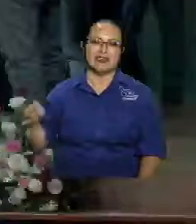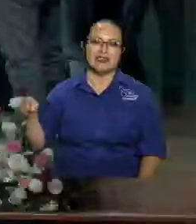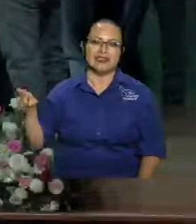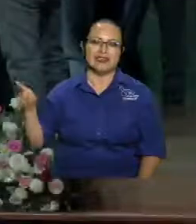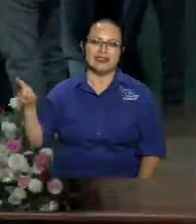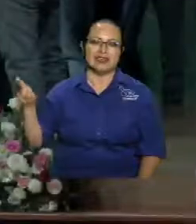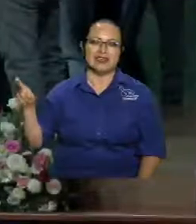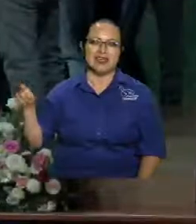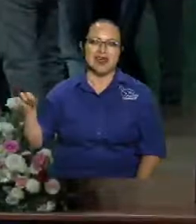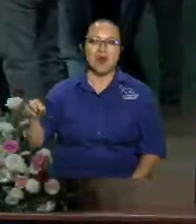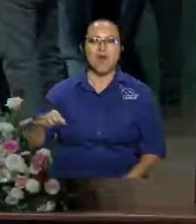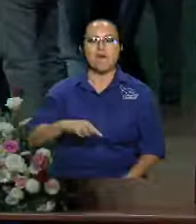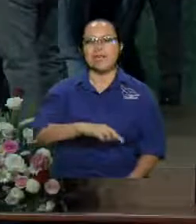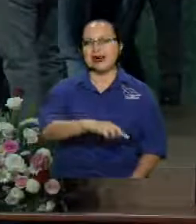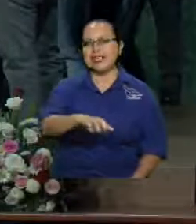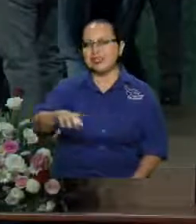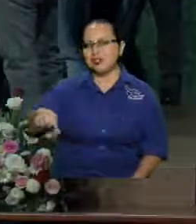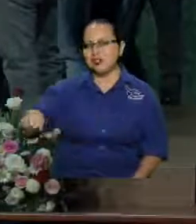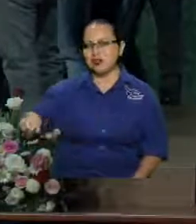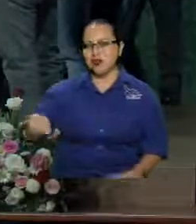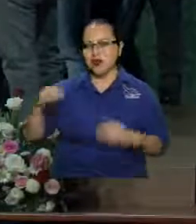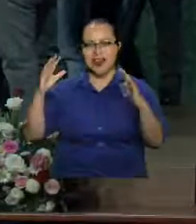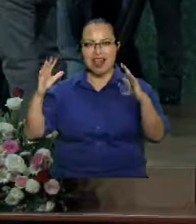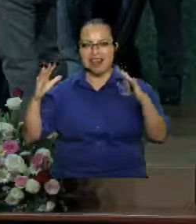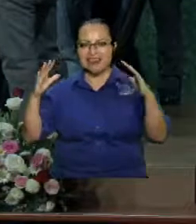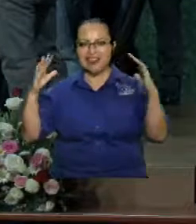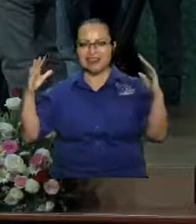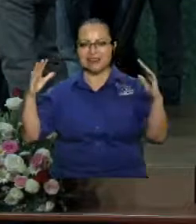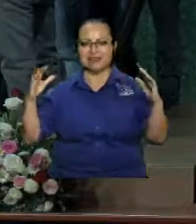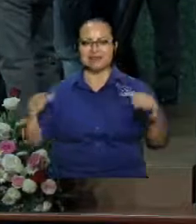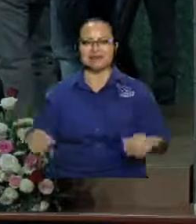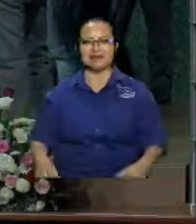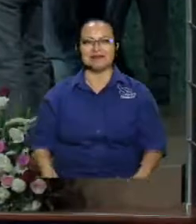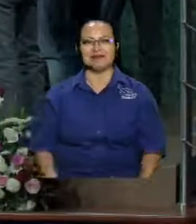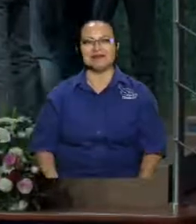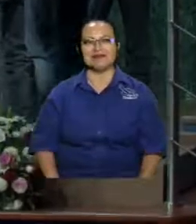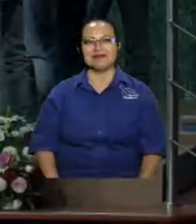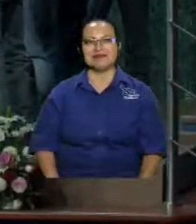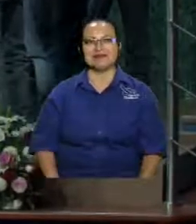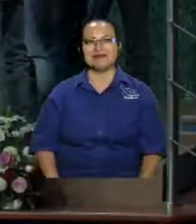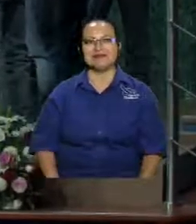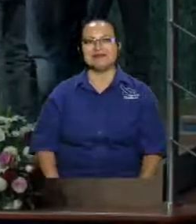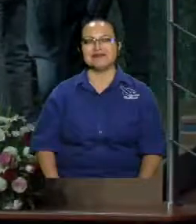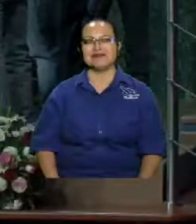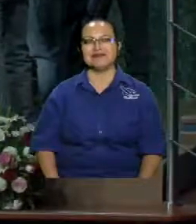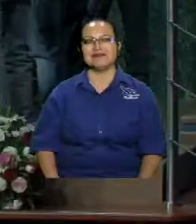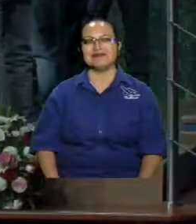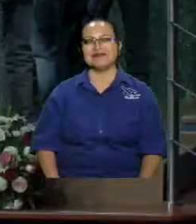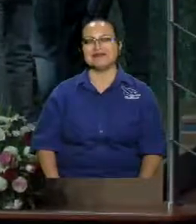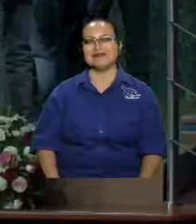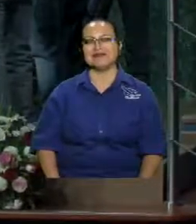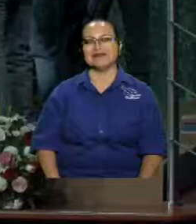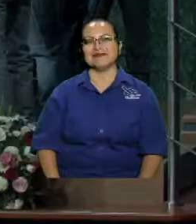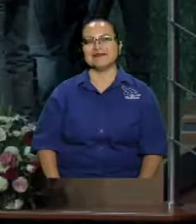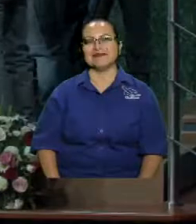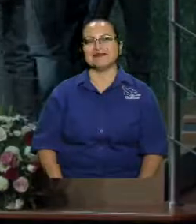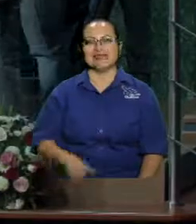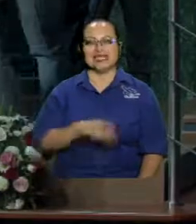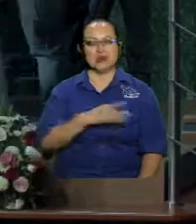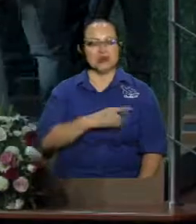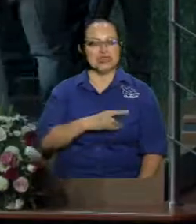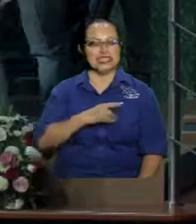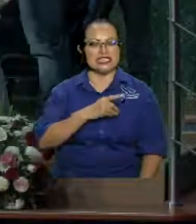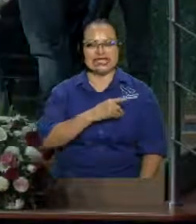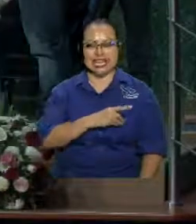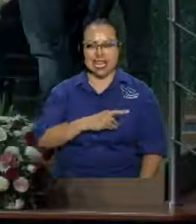Ir al IRTRA. ¿Un qué? Un patio grande, eso sería una casa, solamente que con un patio así para jugar fútbol, ¿verdad?